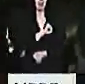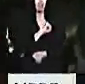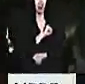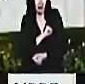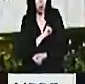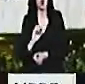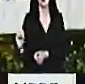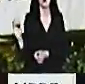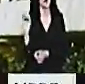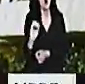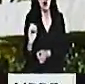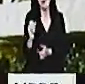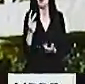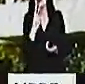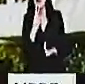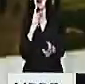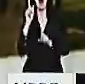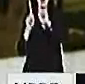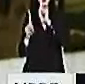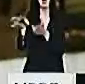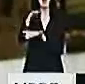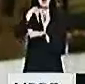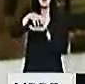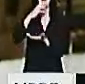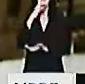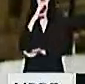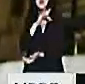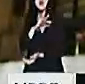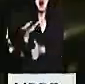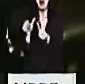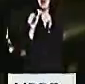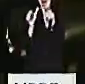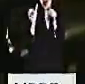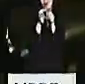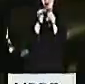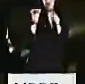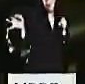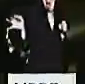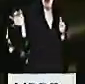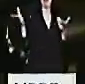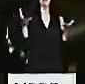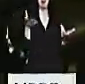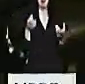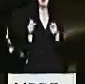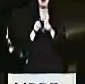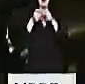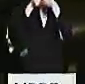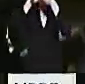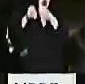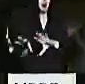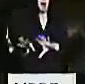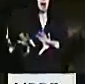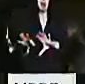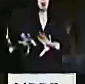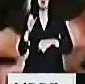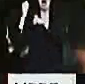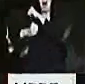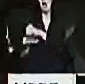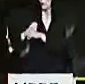Santiago, o estar en alguna comuna rural, apartada, fronteriza, abandonada